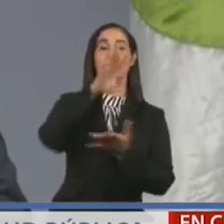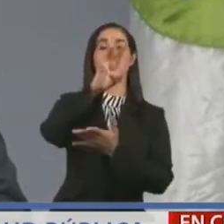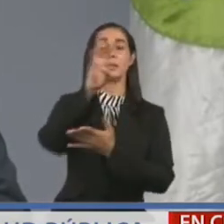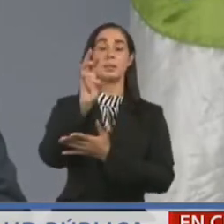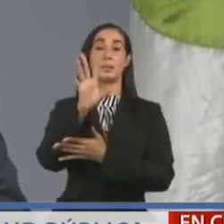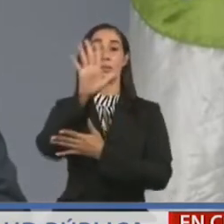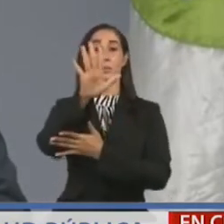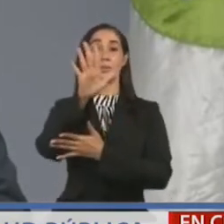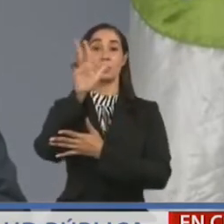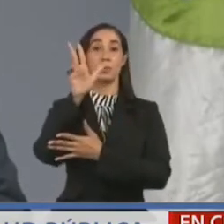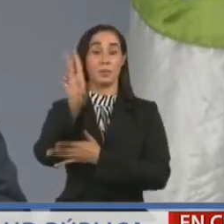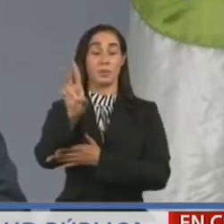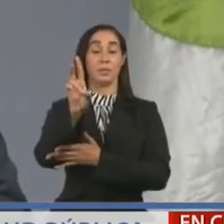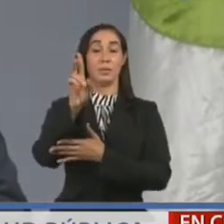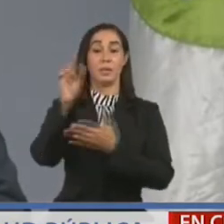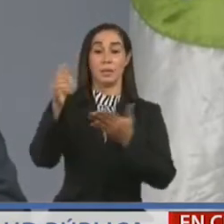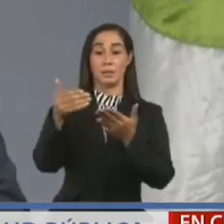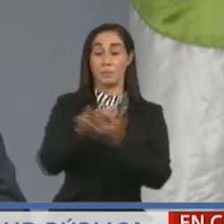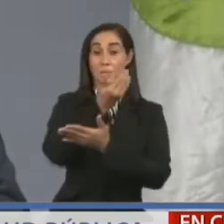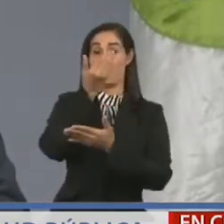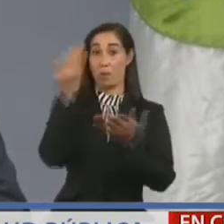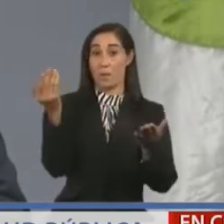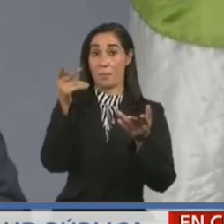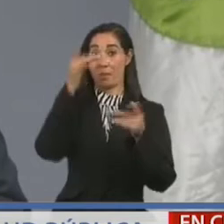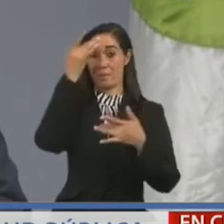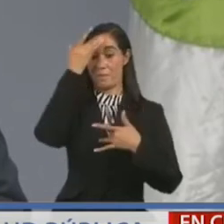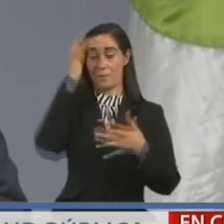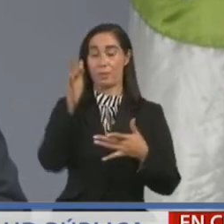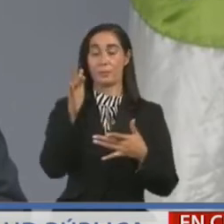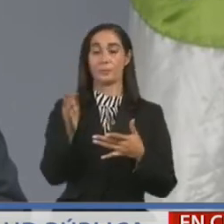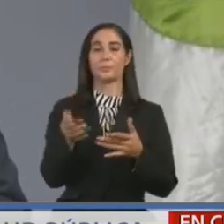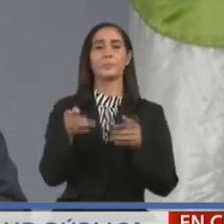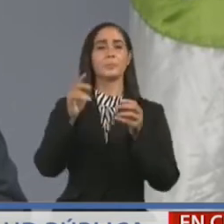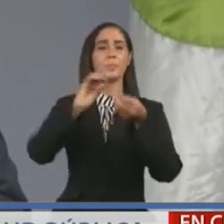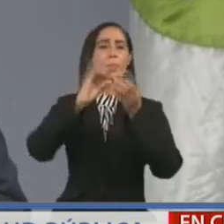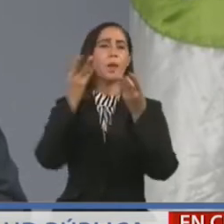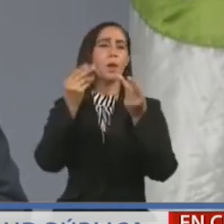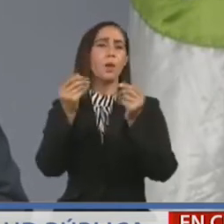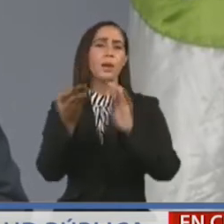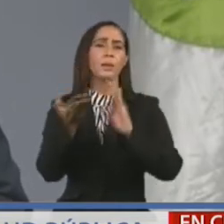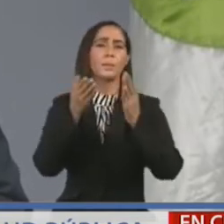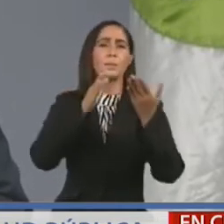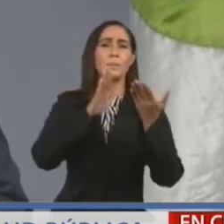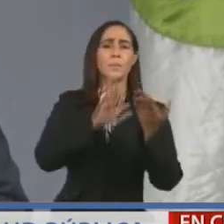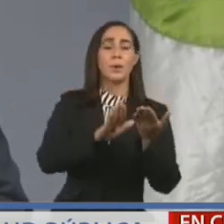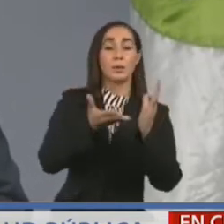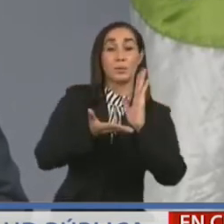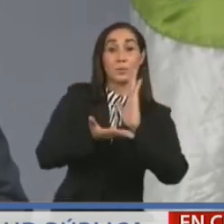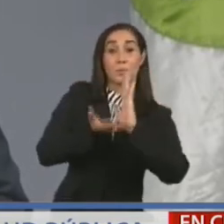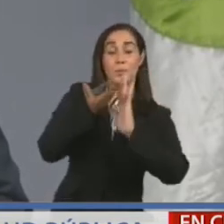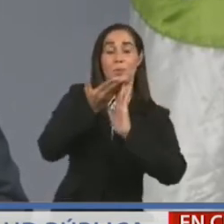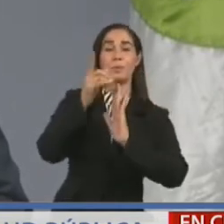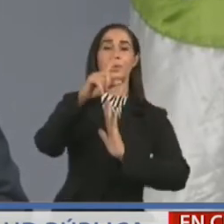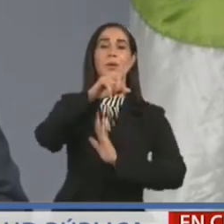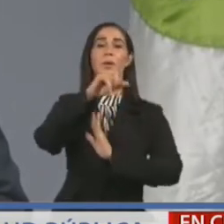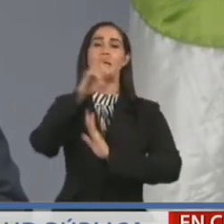73.657 casos fueron nuevos. El número de defunciones globales ascendió a